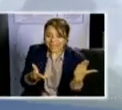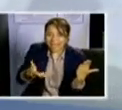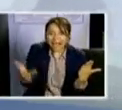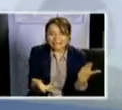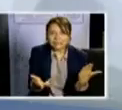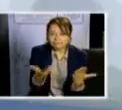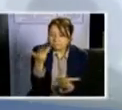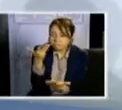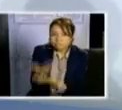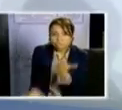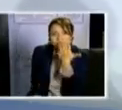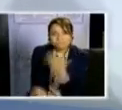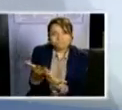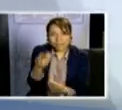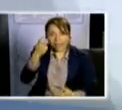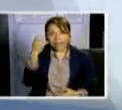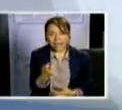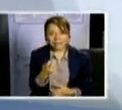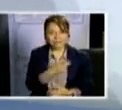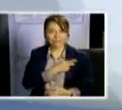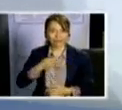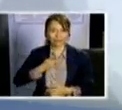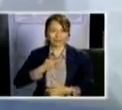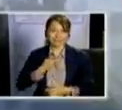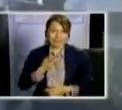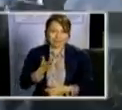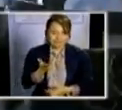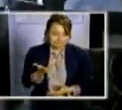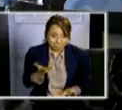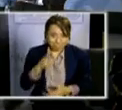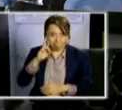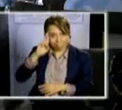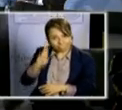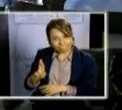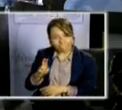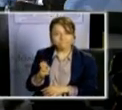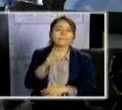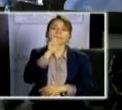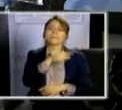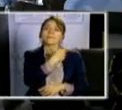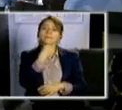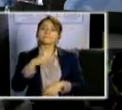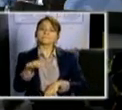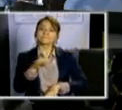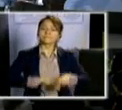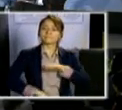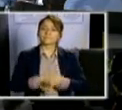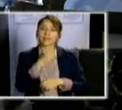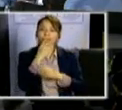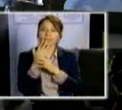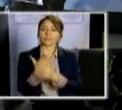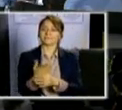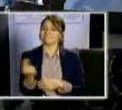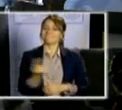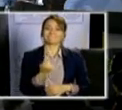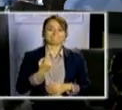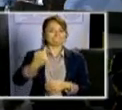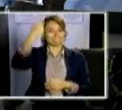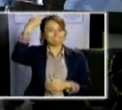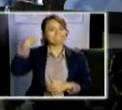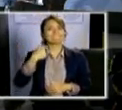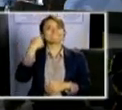es lo que necesitamos. También lo dijo el embajador, necesitamos tener voluntad política. Creo que esa es la